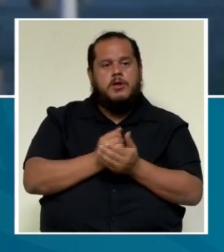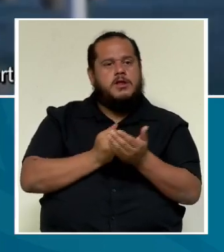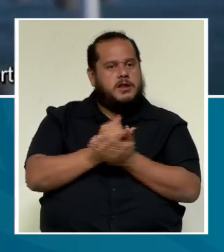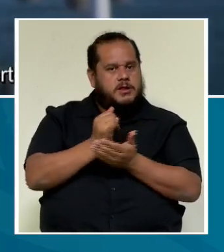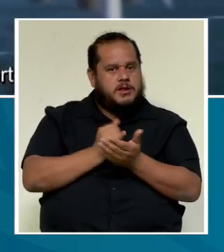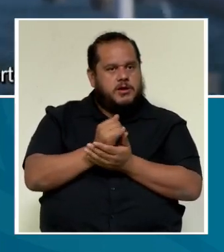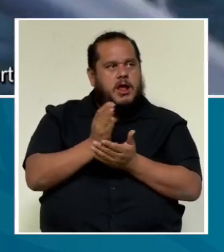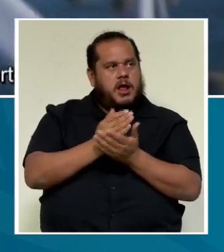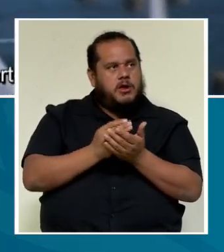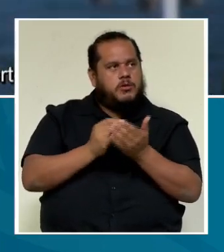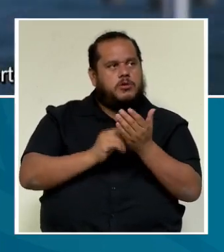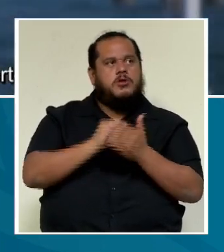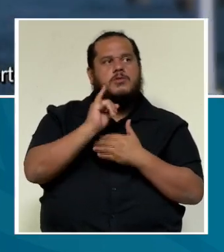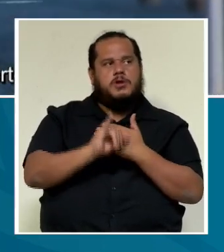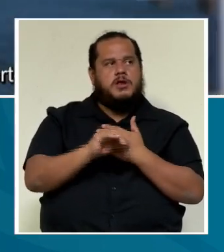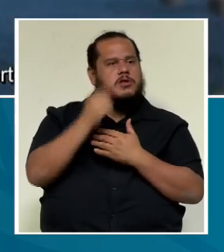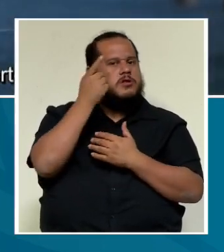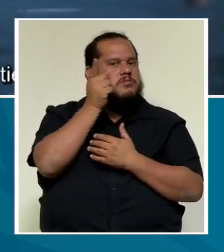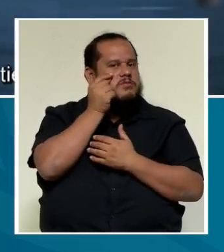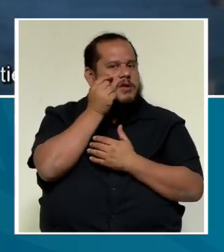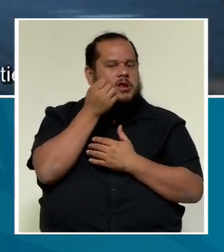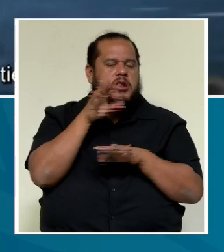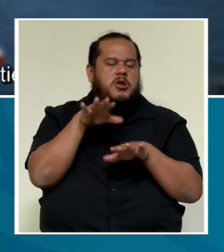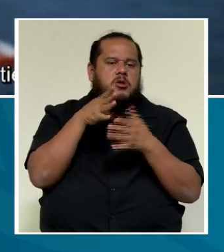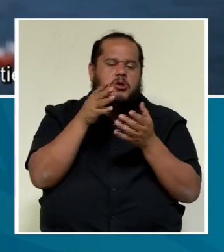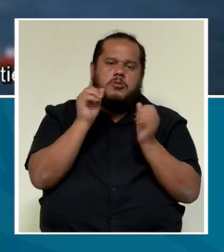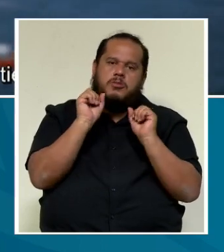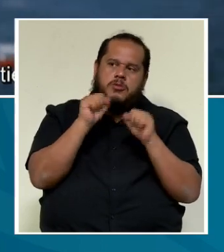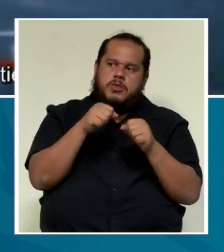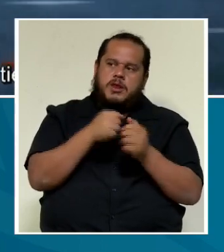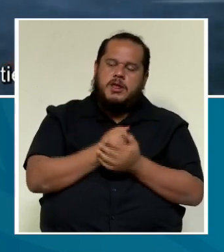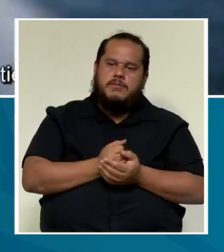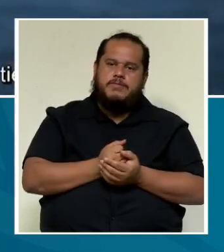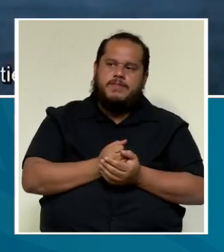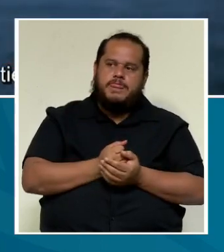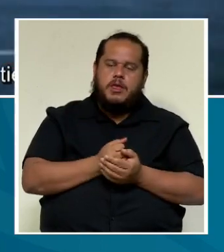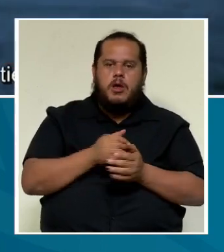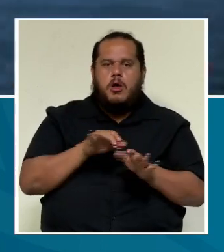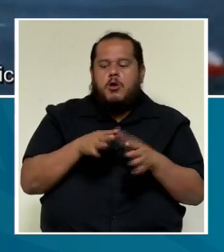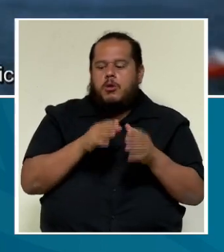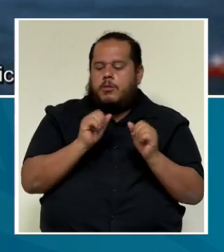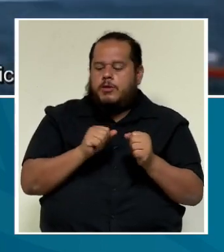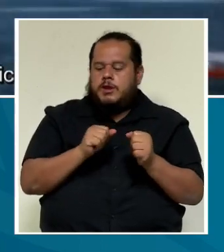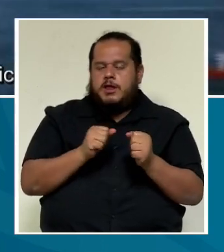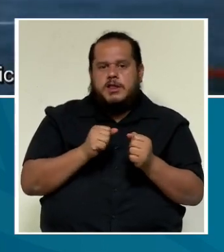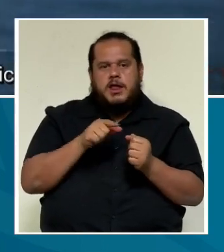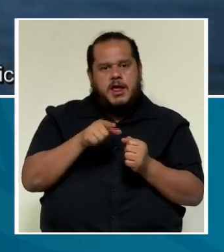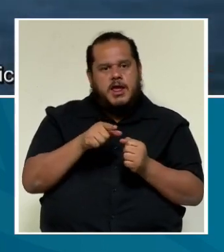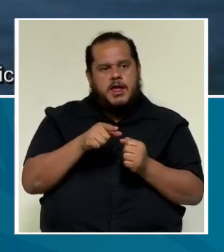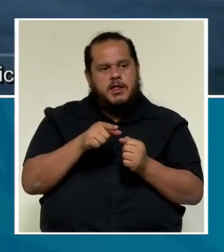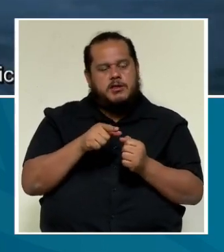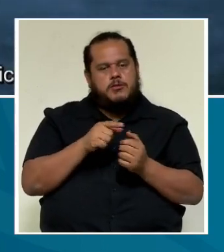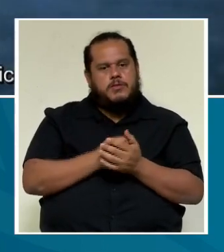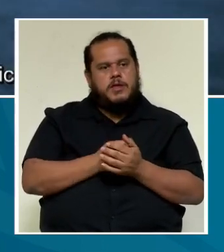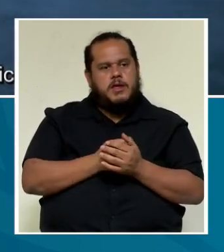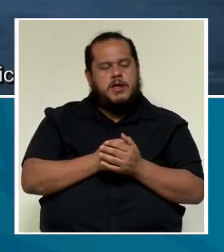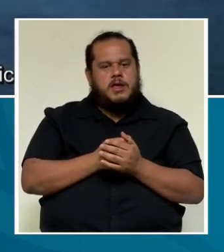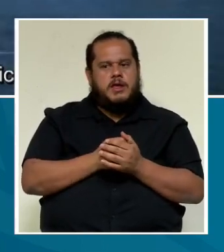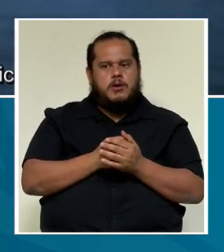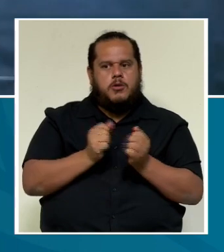algunos proyectos pilotos para ver cómo podrían estarse, cómo podría ser la operación de estas plantas sometidas a